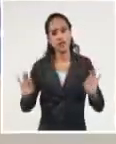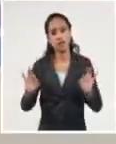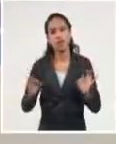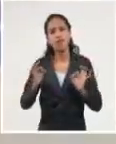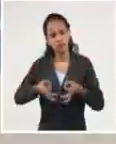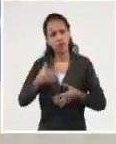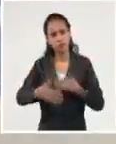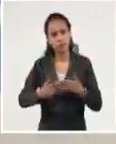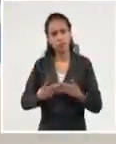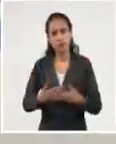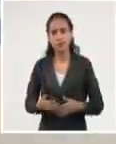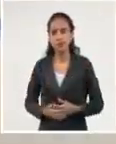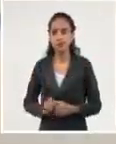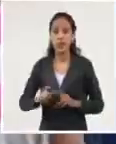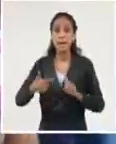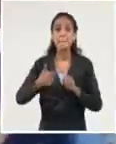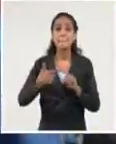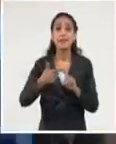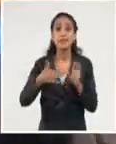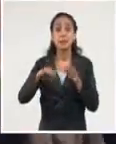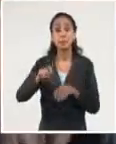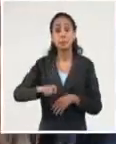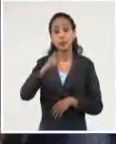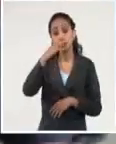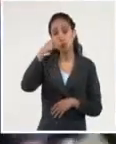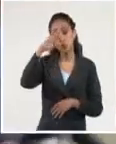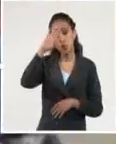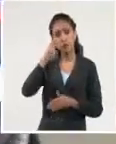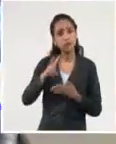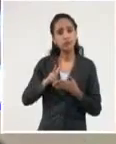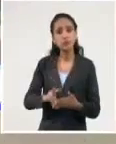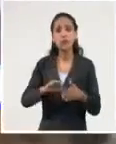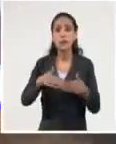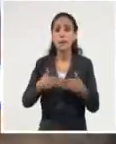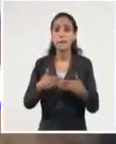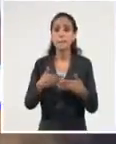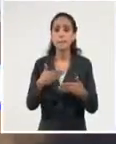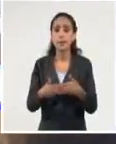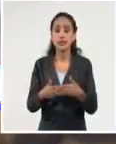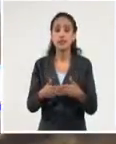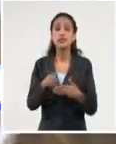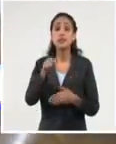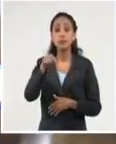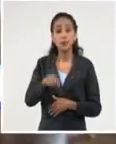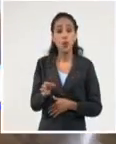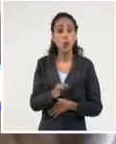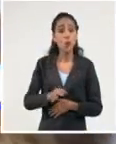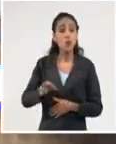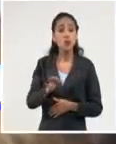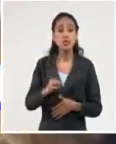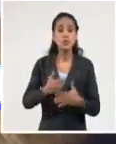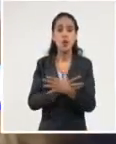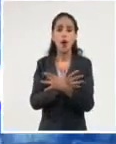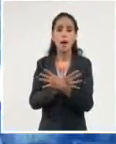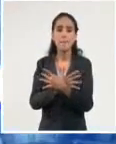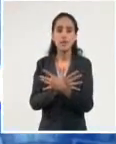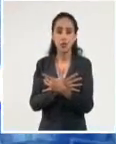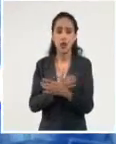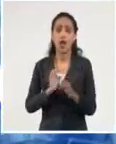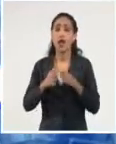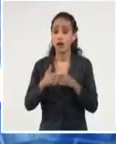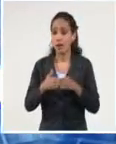Jorge Luis Tapia Fonseca, viceprimer ministro cubano, visitó la empresa agroindustrial azucarera Emilio Díaz Machado del municipio de Campechuela. Él, también